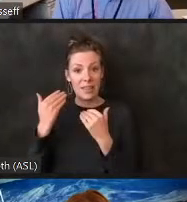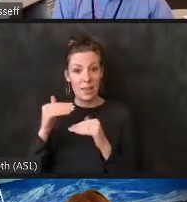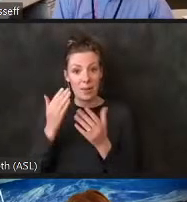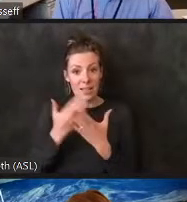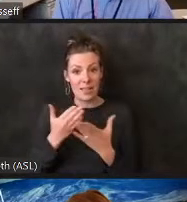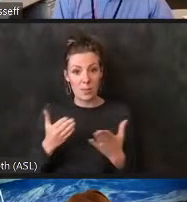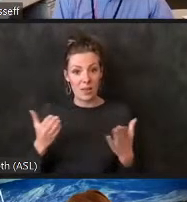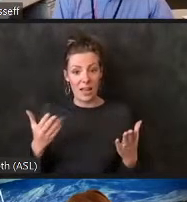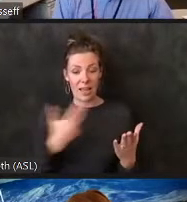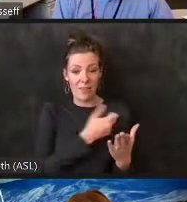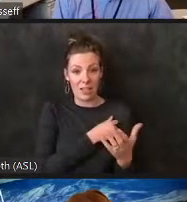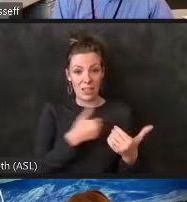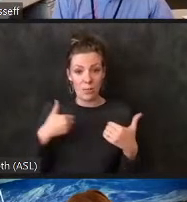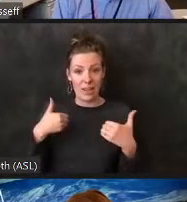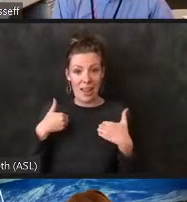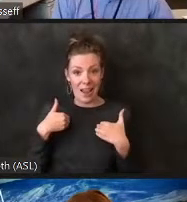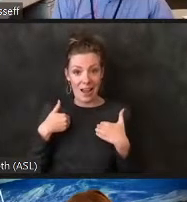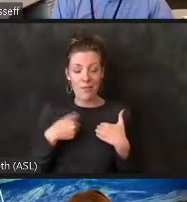con